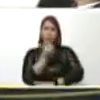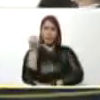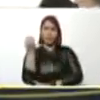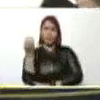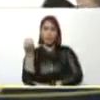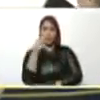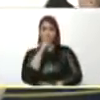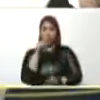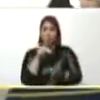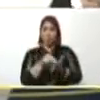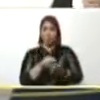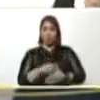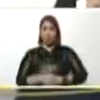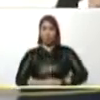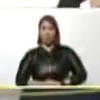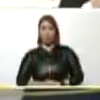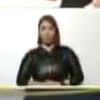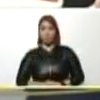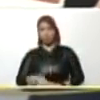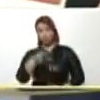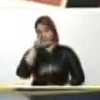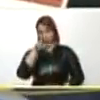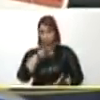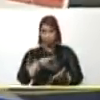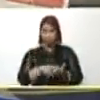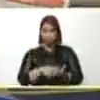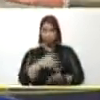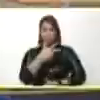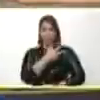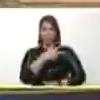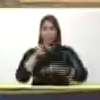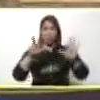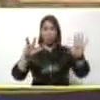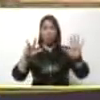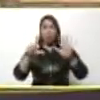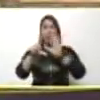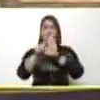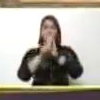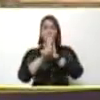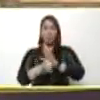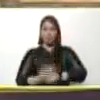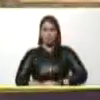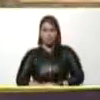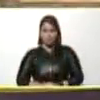Nacional. Se aprobaron 38 leyes,